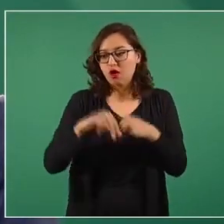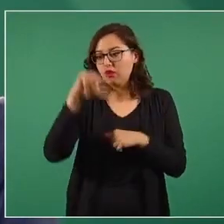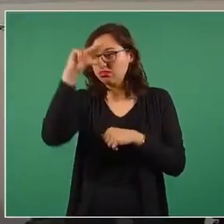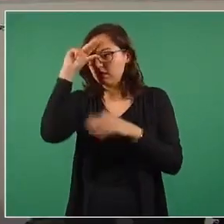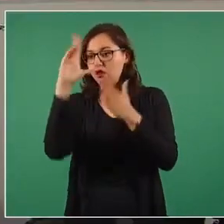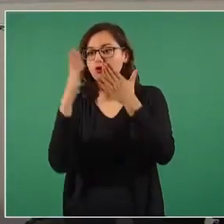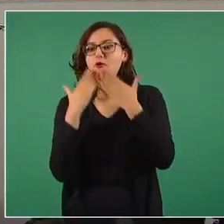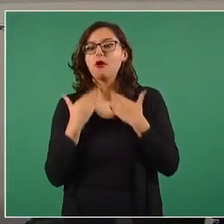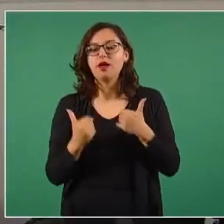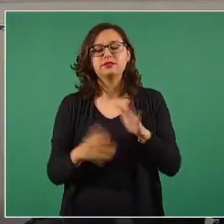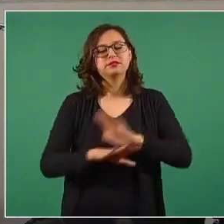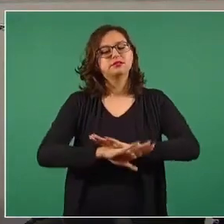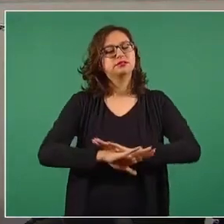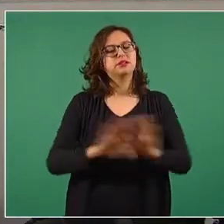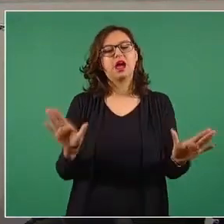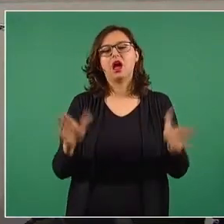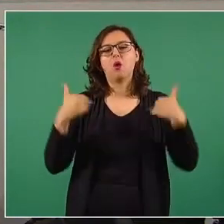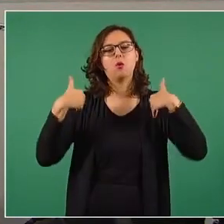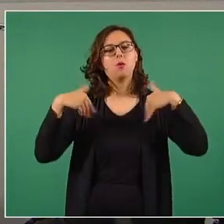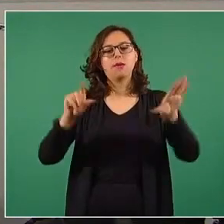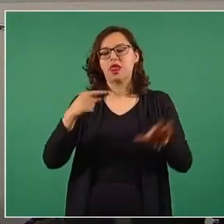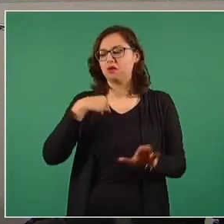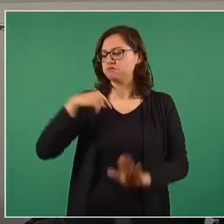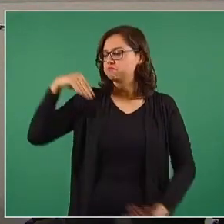no hubiésemos resistido,